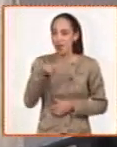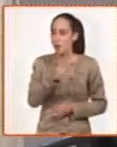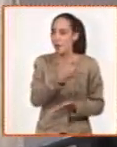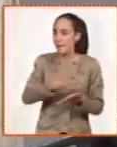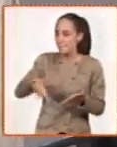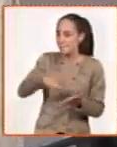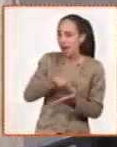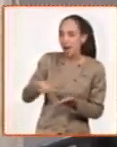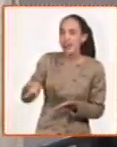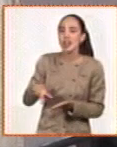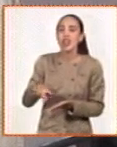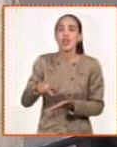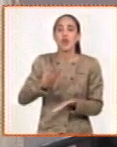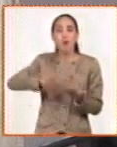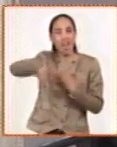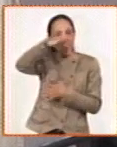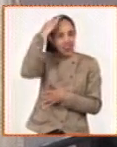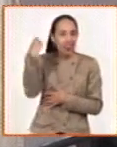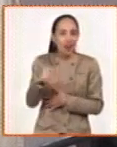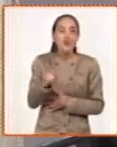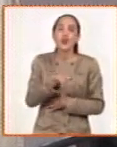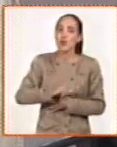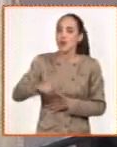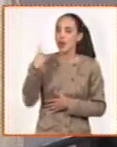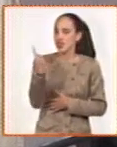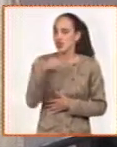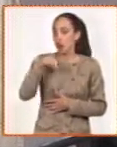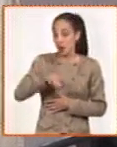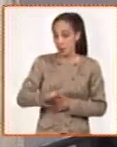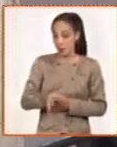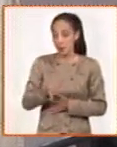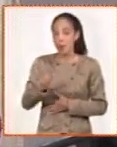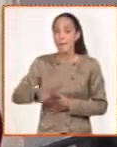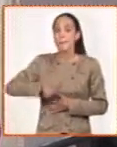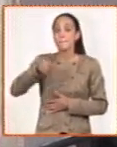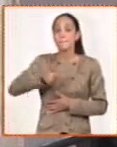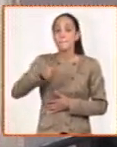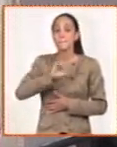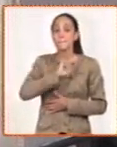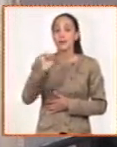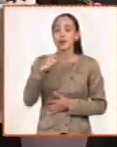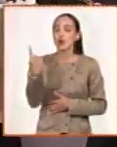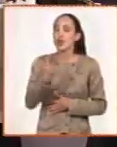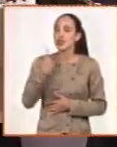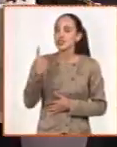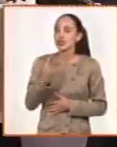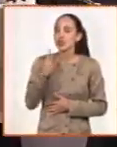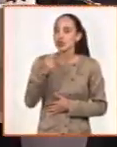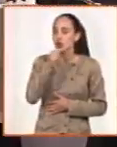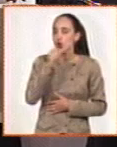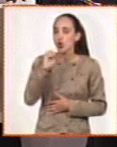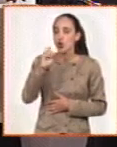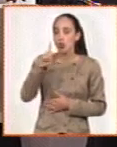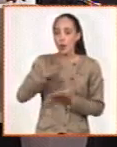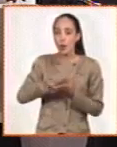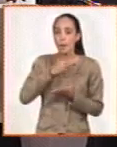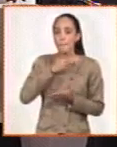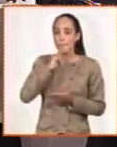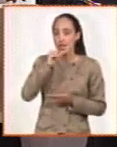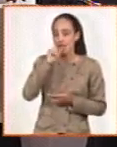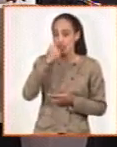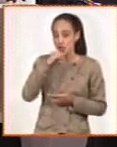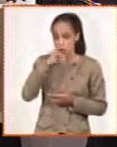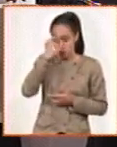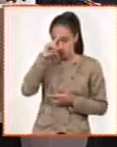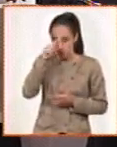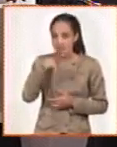ahora mismo a nuestro premio nacional Osvaldo Doimadios y su obra Luz, todavía en Santa Clara, disfrutando